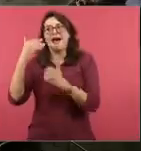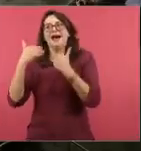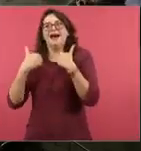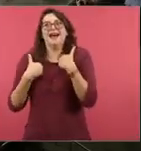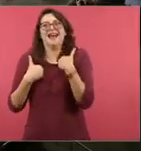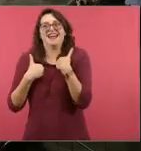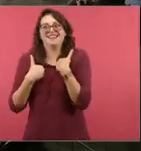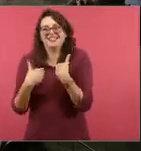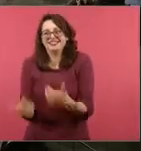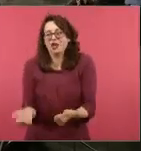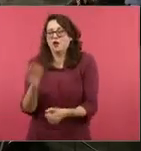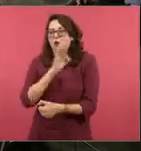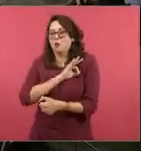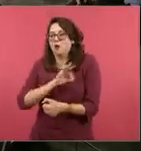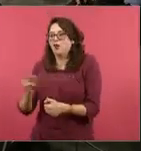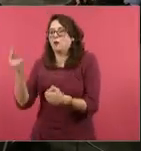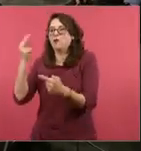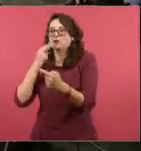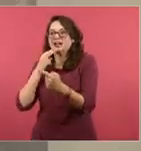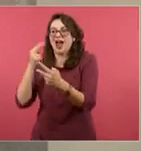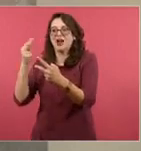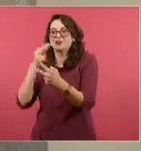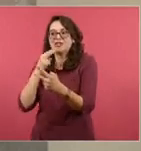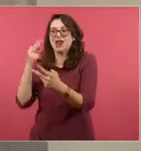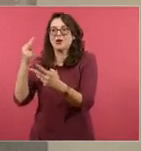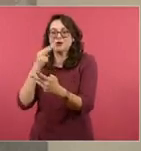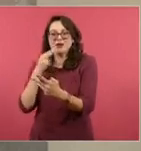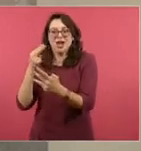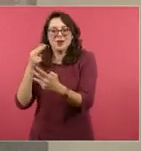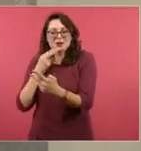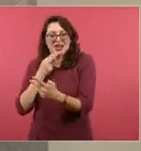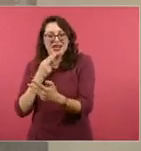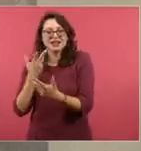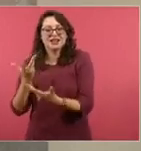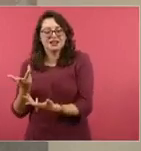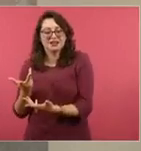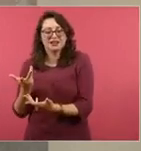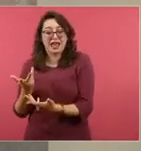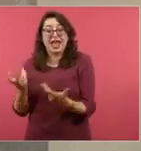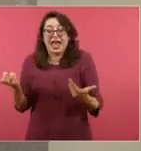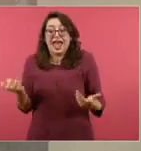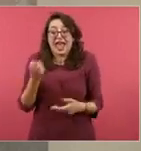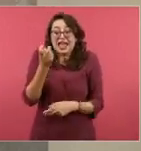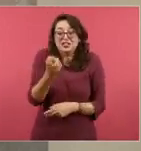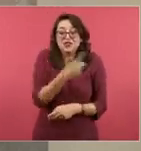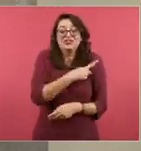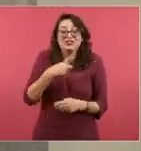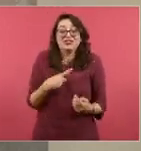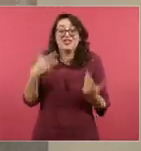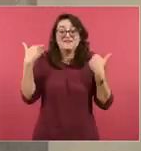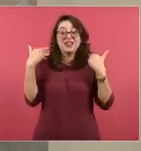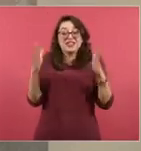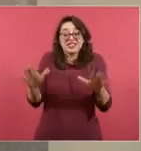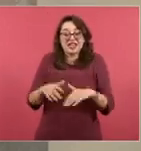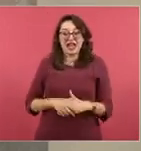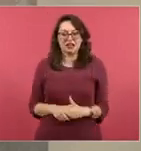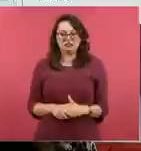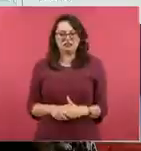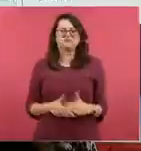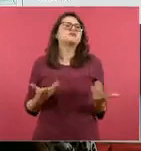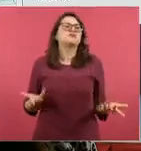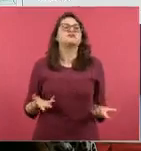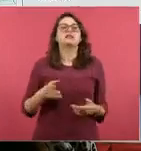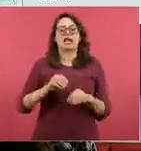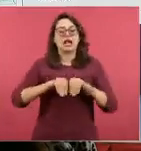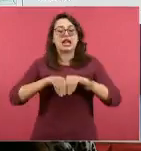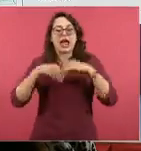que se va distribuyendo en función de la profesión que cada quien quiere escoger, seguramente que los ingenieros, los matemáticos, los